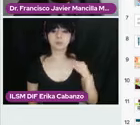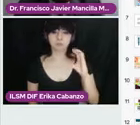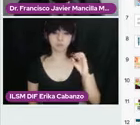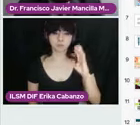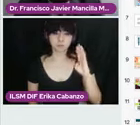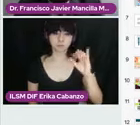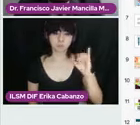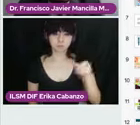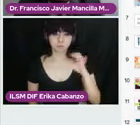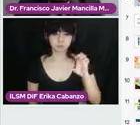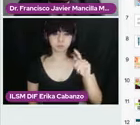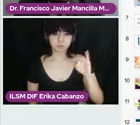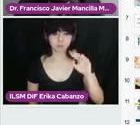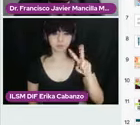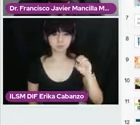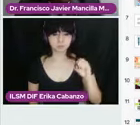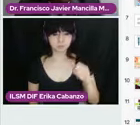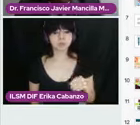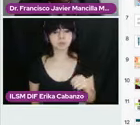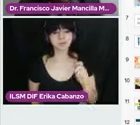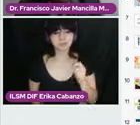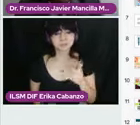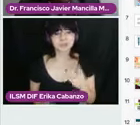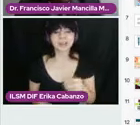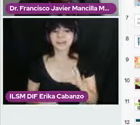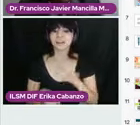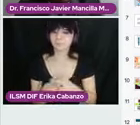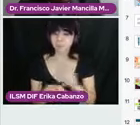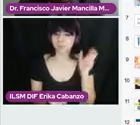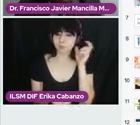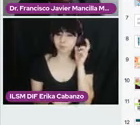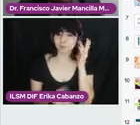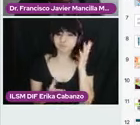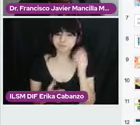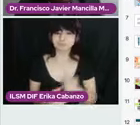nos valemos de un otoscopio